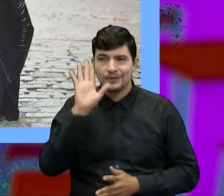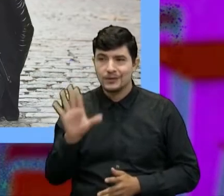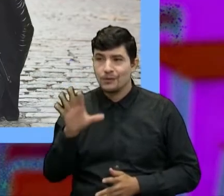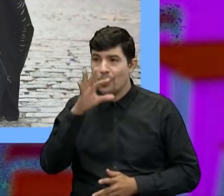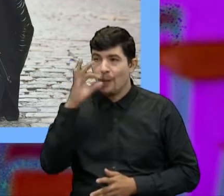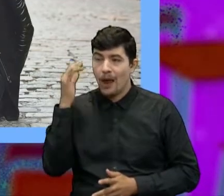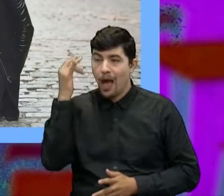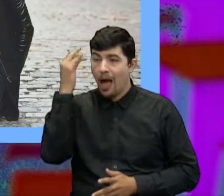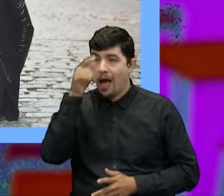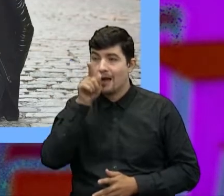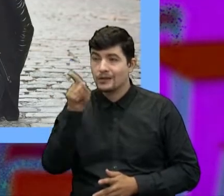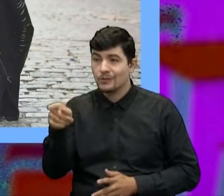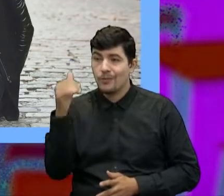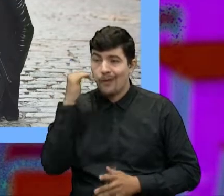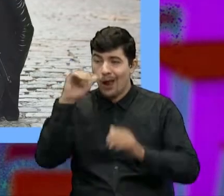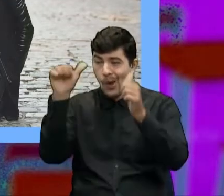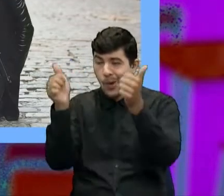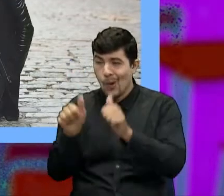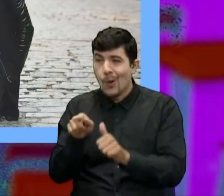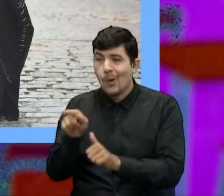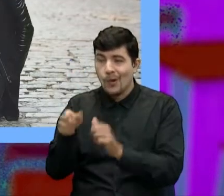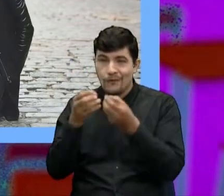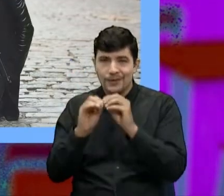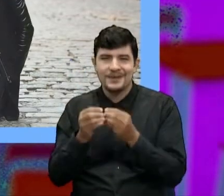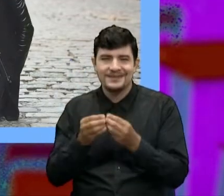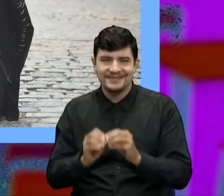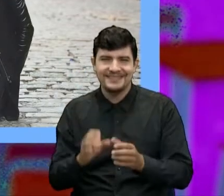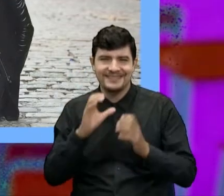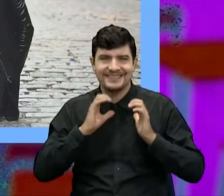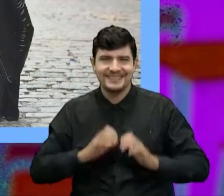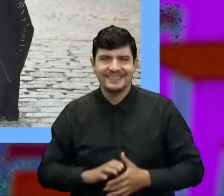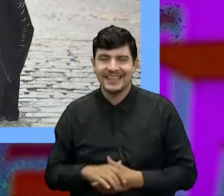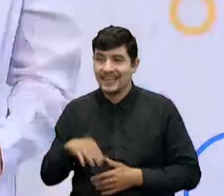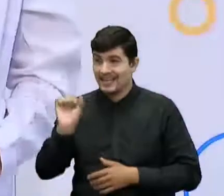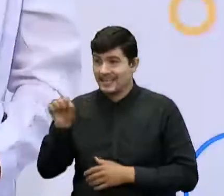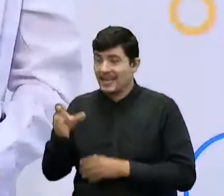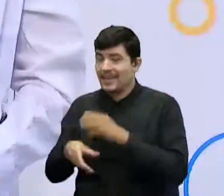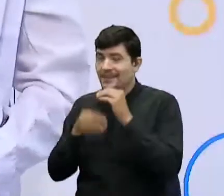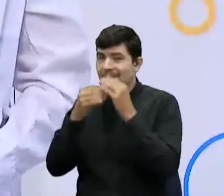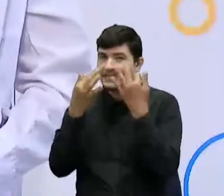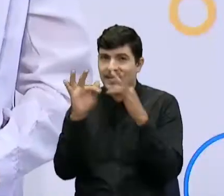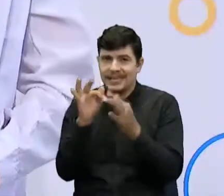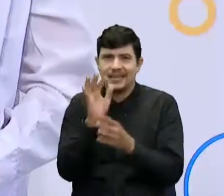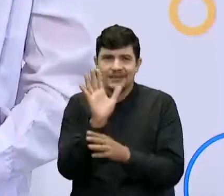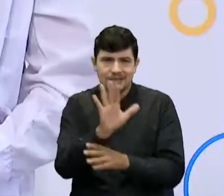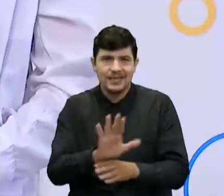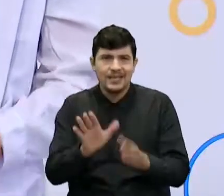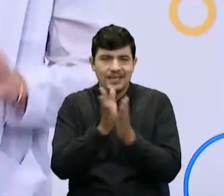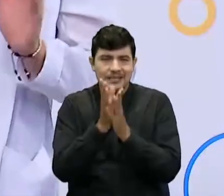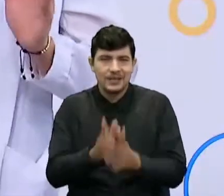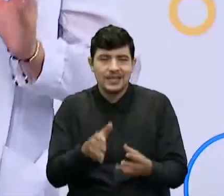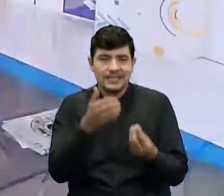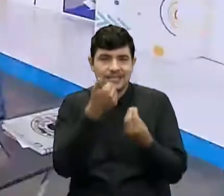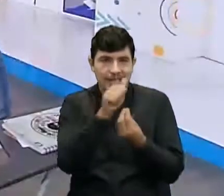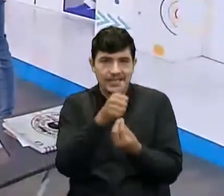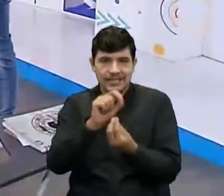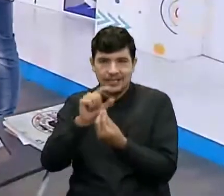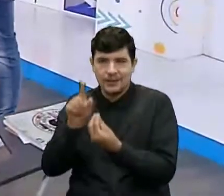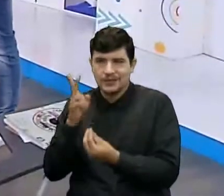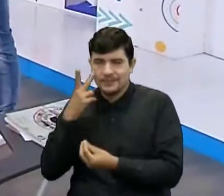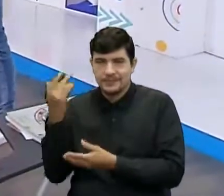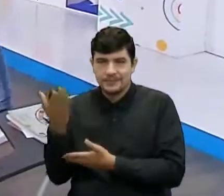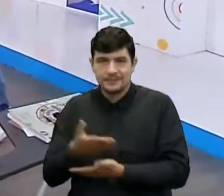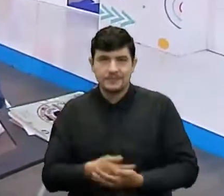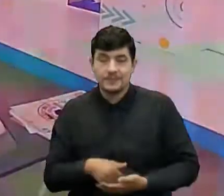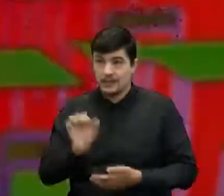De ese fenotipo Así es Que piropo Y por supuesto Tenemos tarea Para los chicos De décimo y undécimo grado Acá está la tarea Por mi ser fran